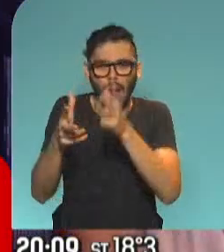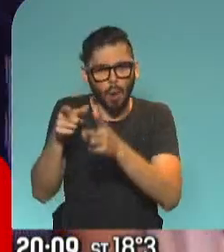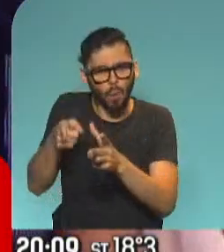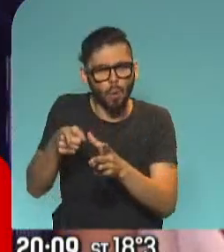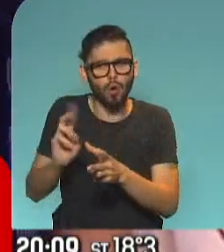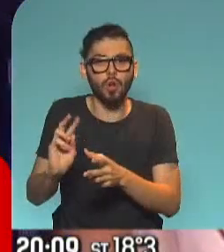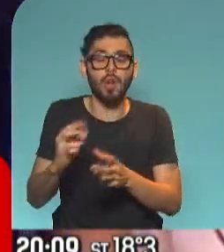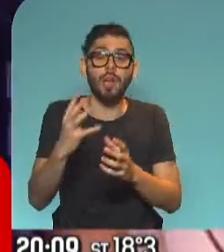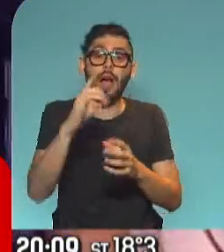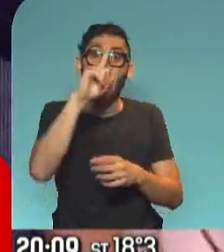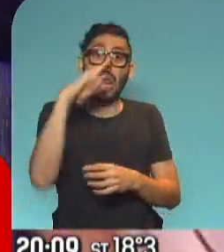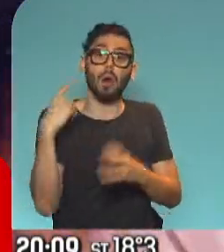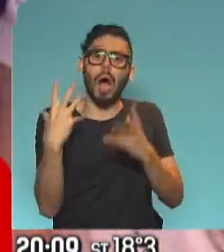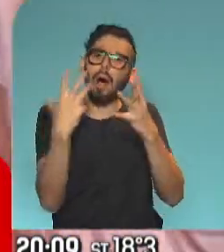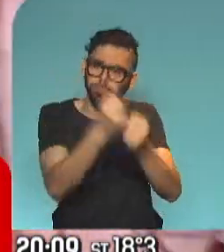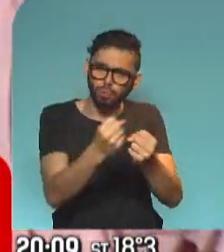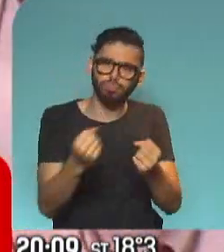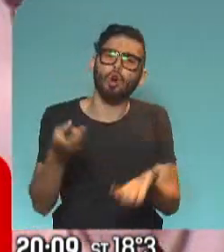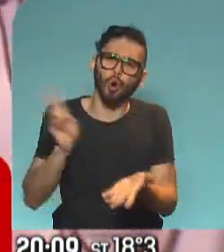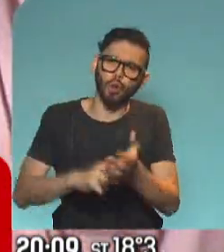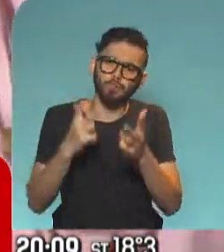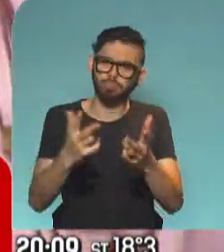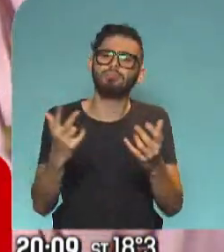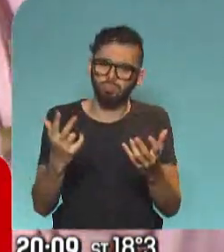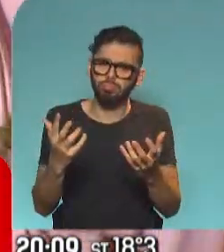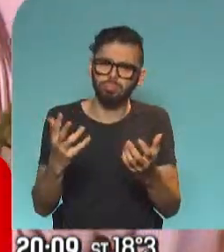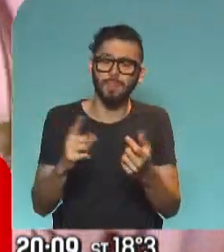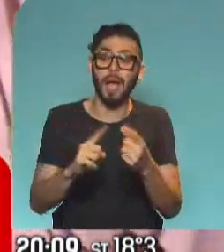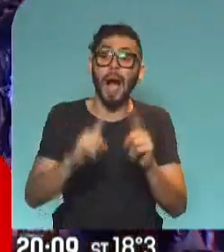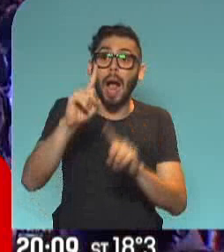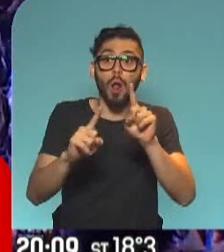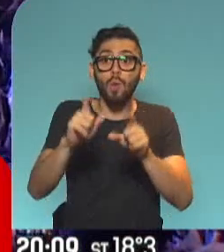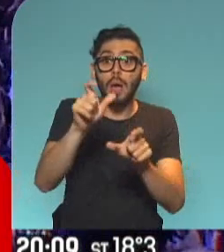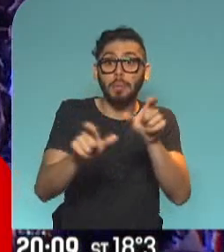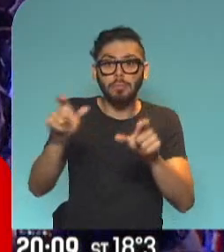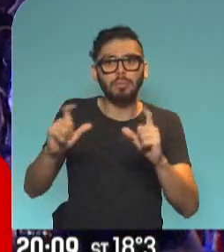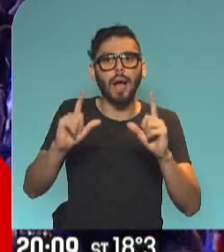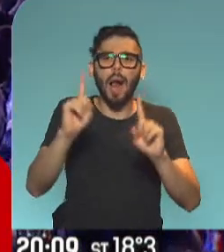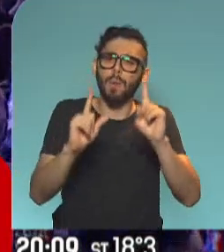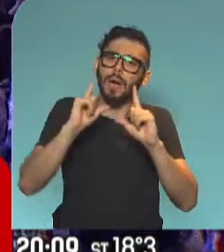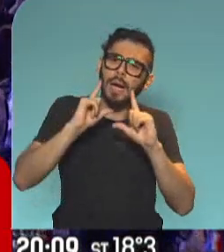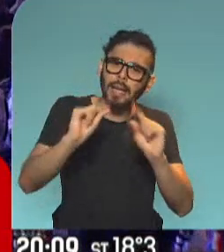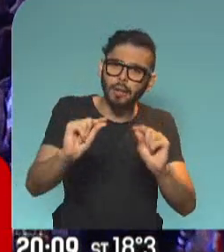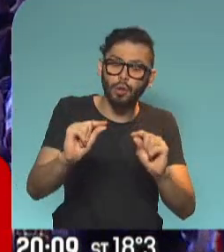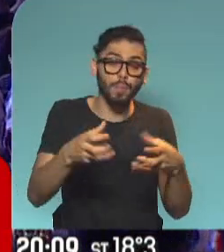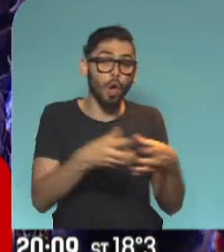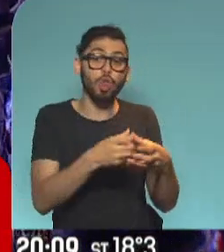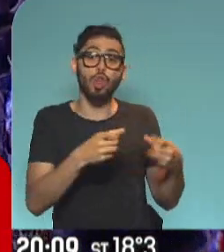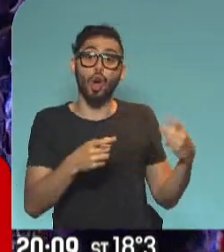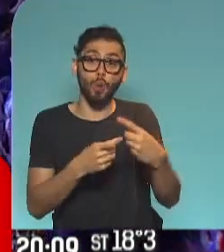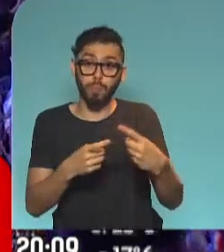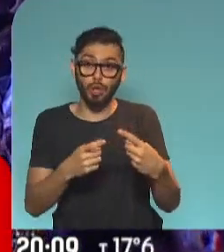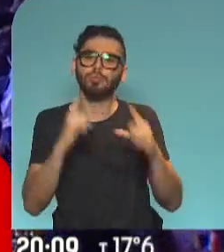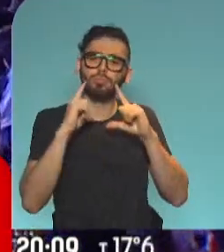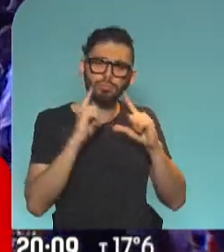apoyo a Alberto Fernández, cuestionó también a algunos miembros del gabinete, dio un cierto mensaje sobre la oposición y habló también sobre